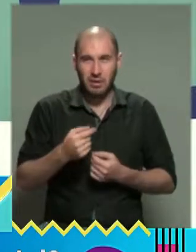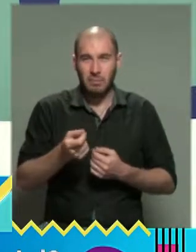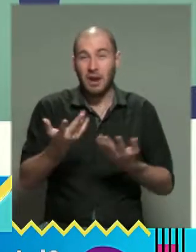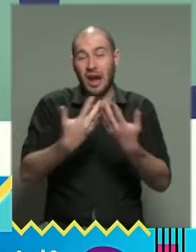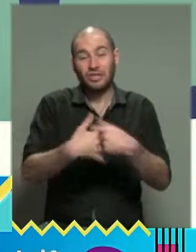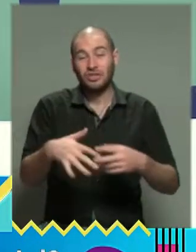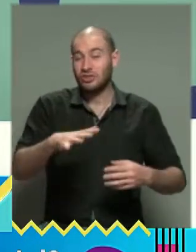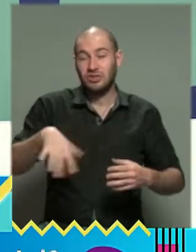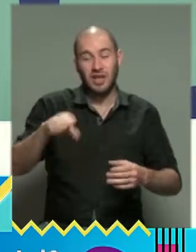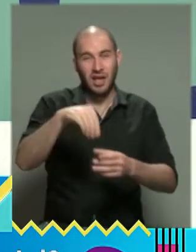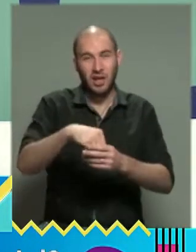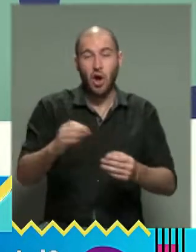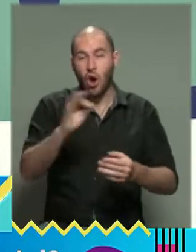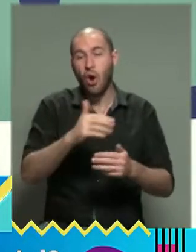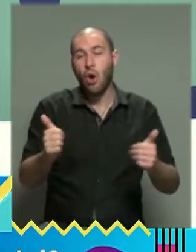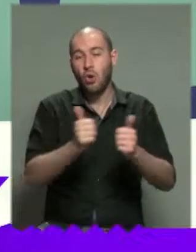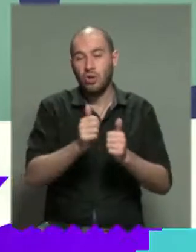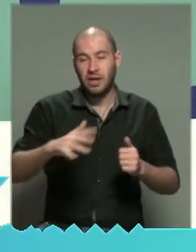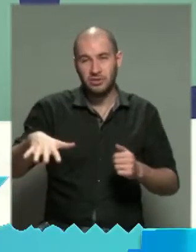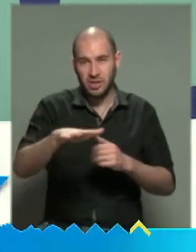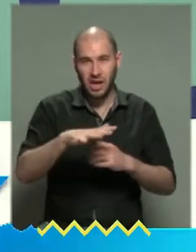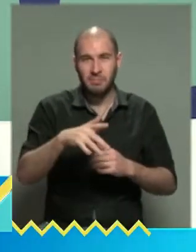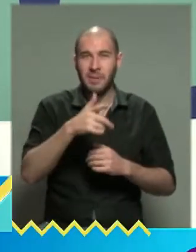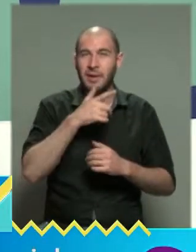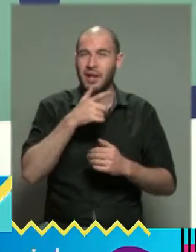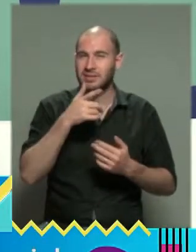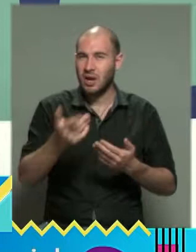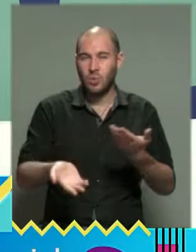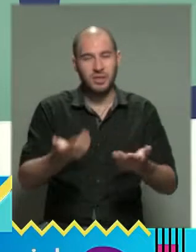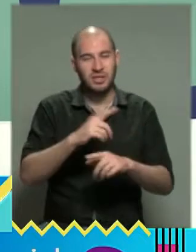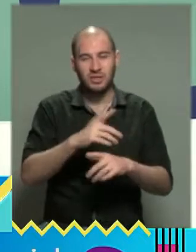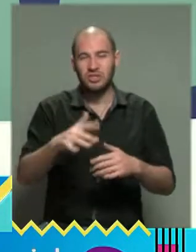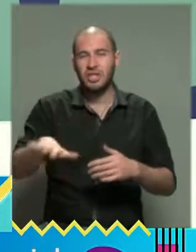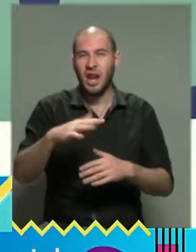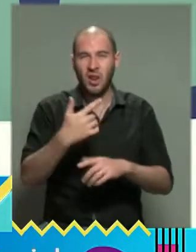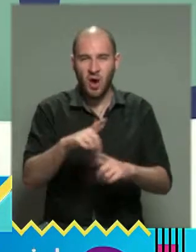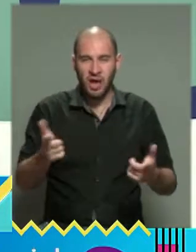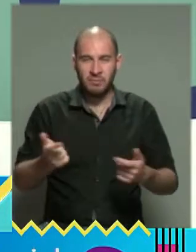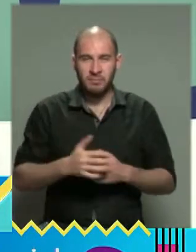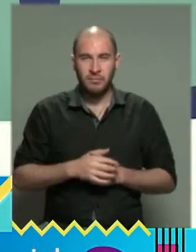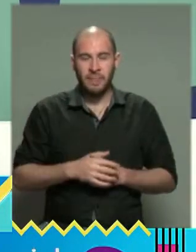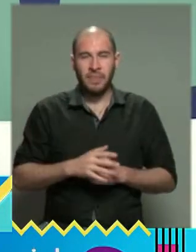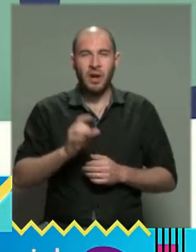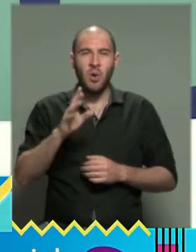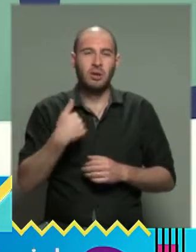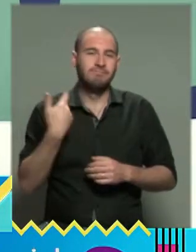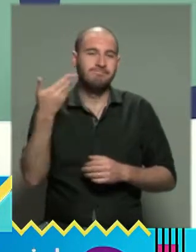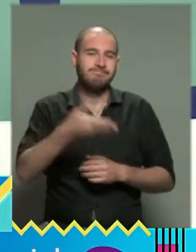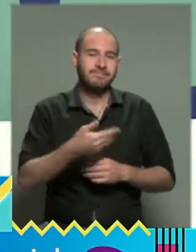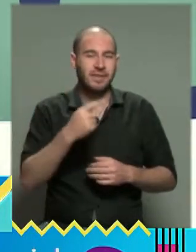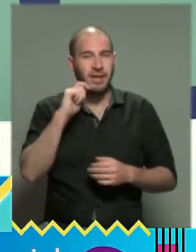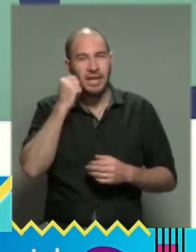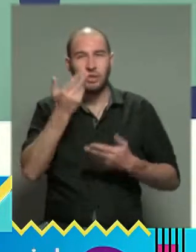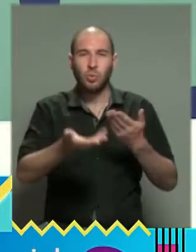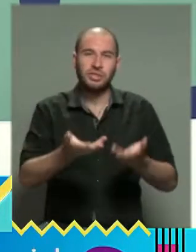involucras en la sociedad o con la sociedad, yo creo que no hay justicia social. No es cuestión de venir y decir, ay, qué lindo